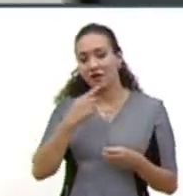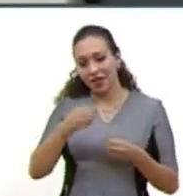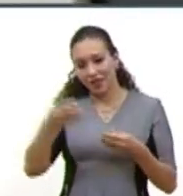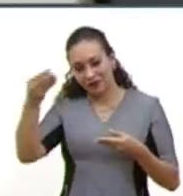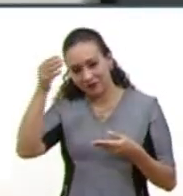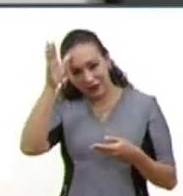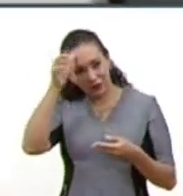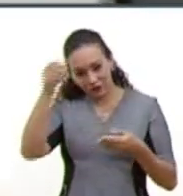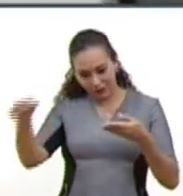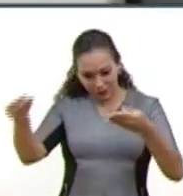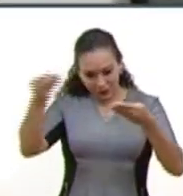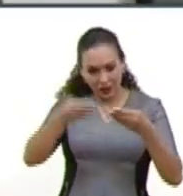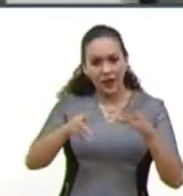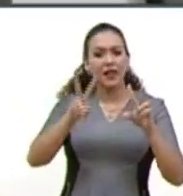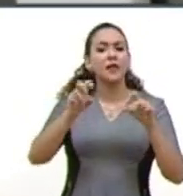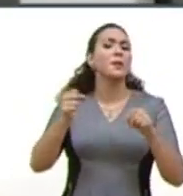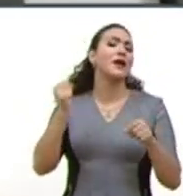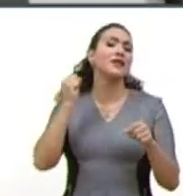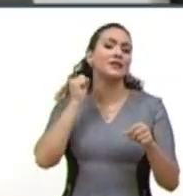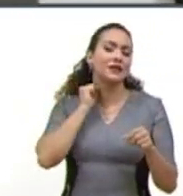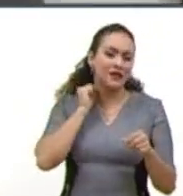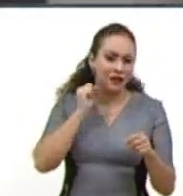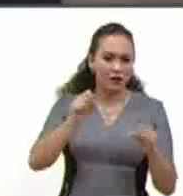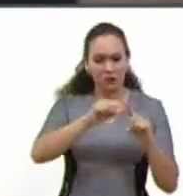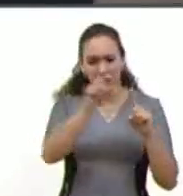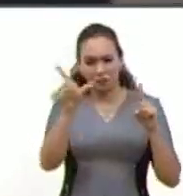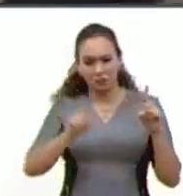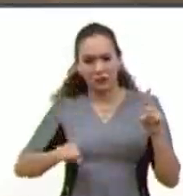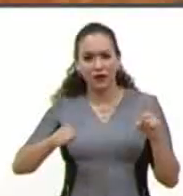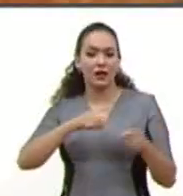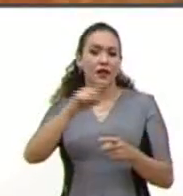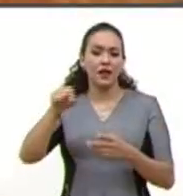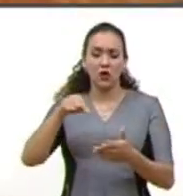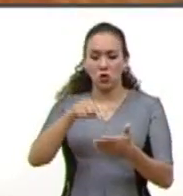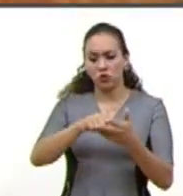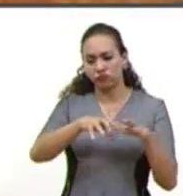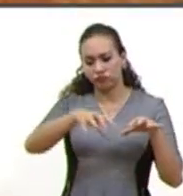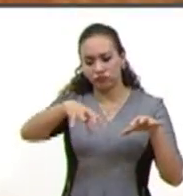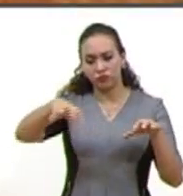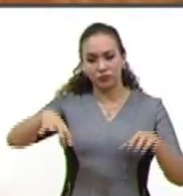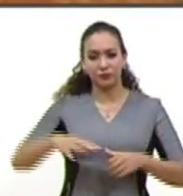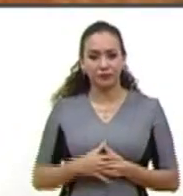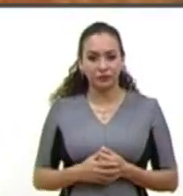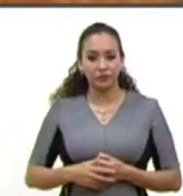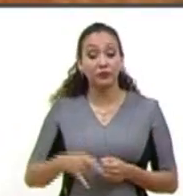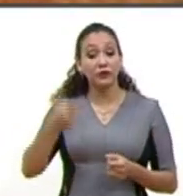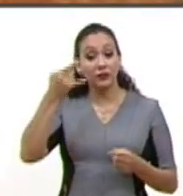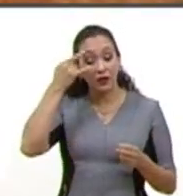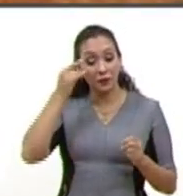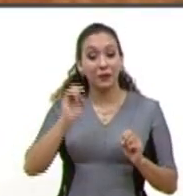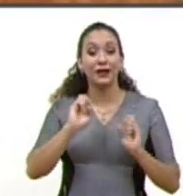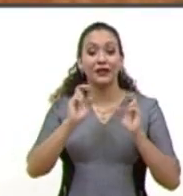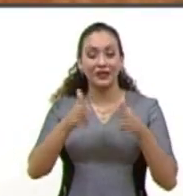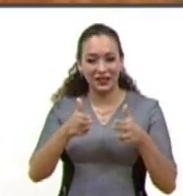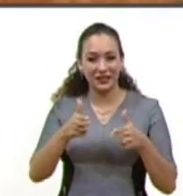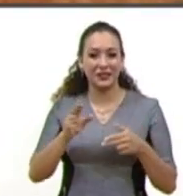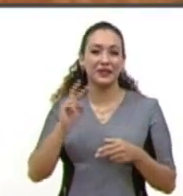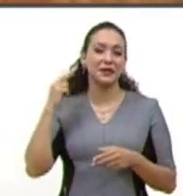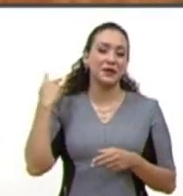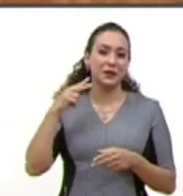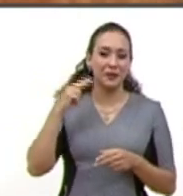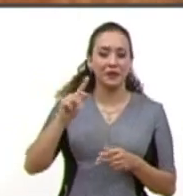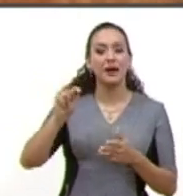de senadurías federales en las entidades de la tercera circunscripción plurinominal: Campeche, Chiapas, Veracruz,